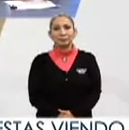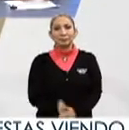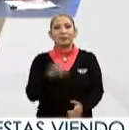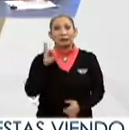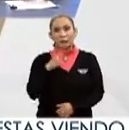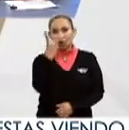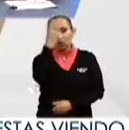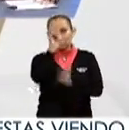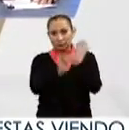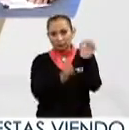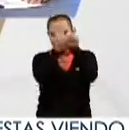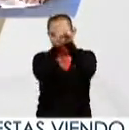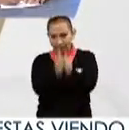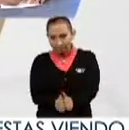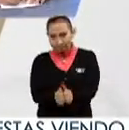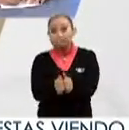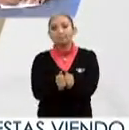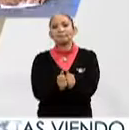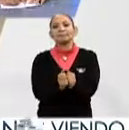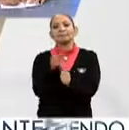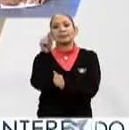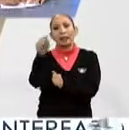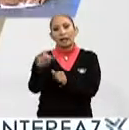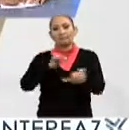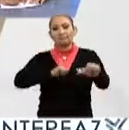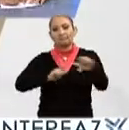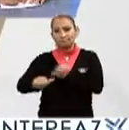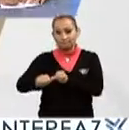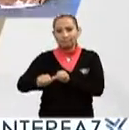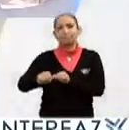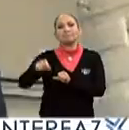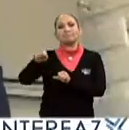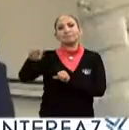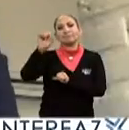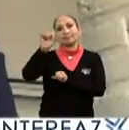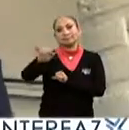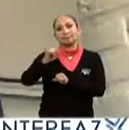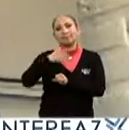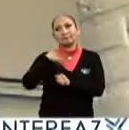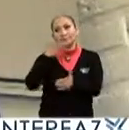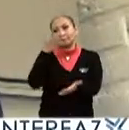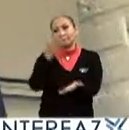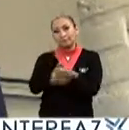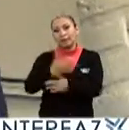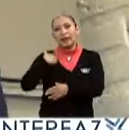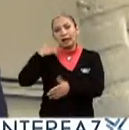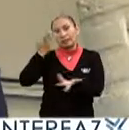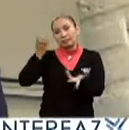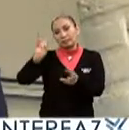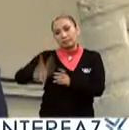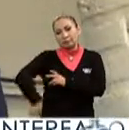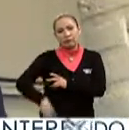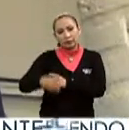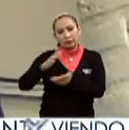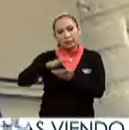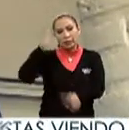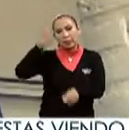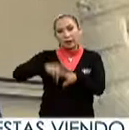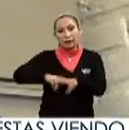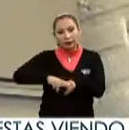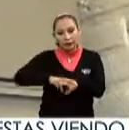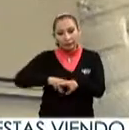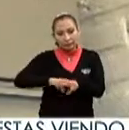Sí, fueron 2 meses los que estuve de movilidad y sí, estuve relativamente cerca de La